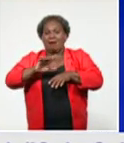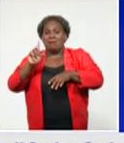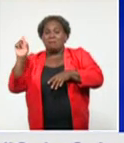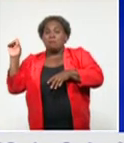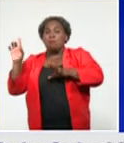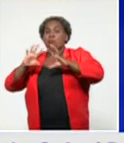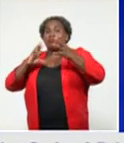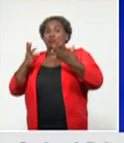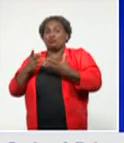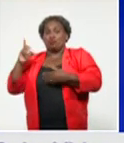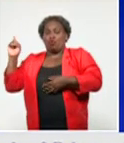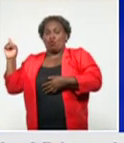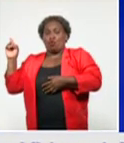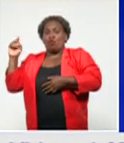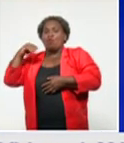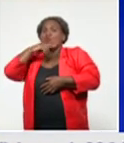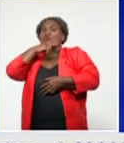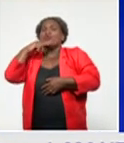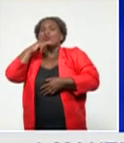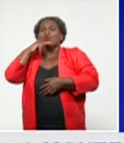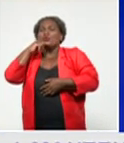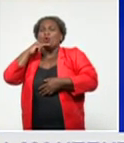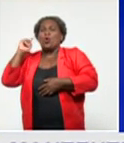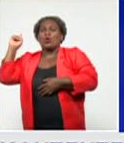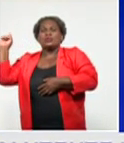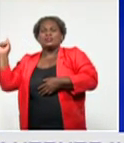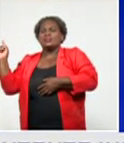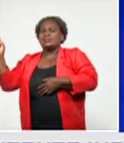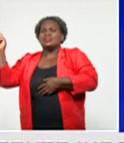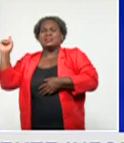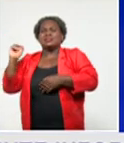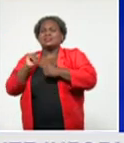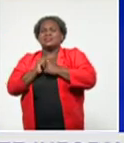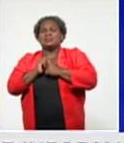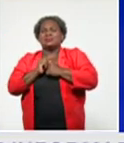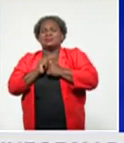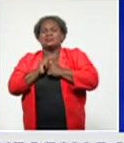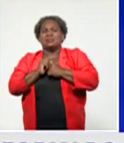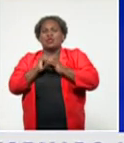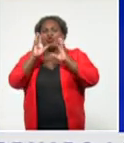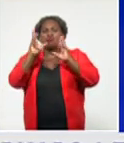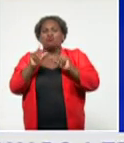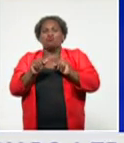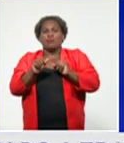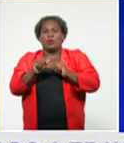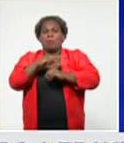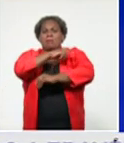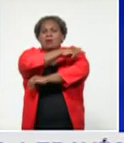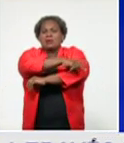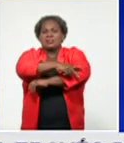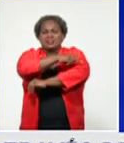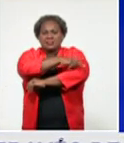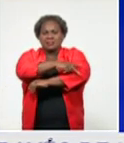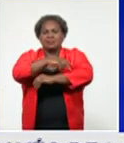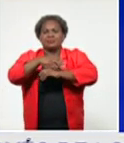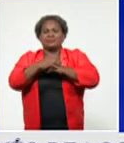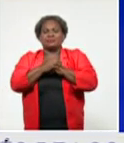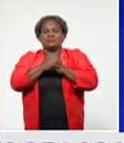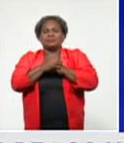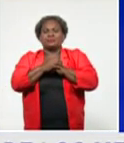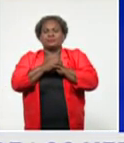ploteado en rojo está los casos, el número de países, el número